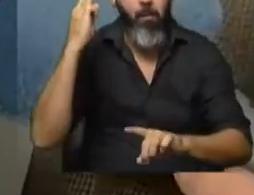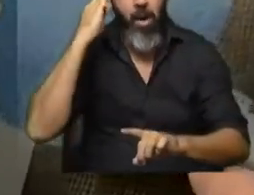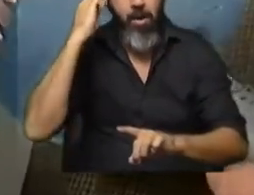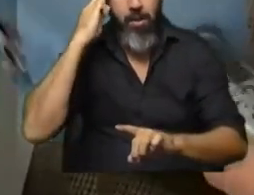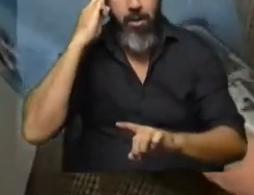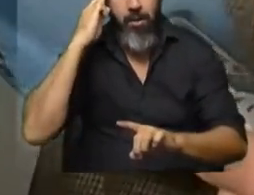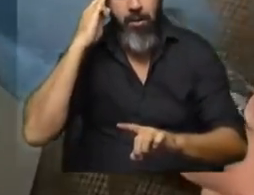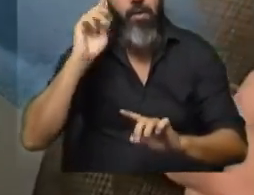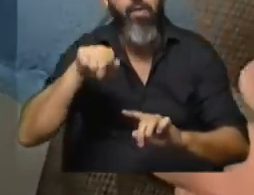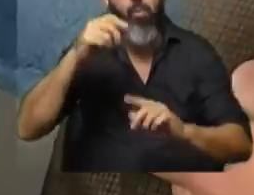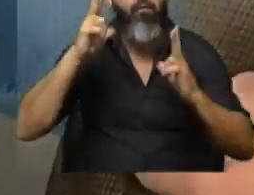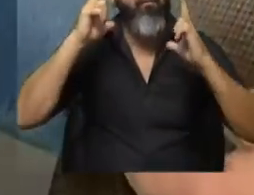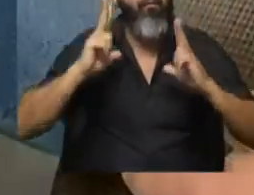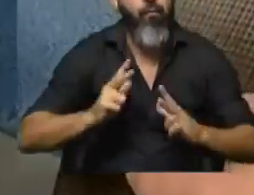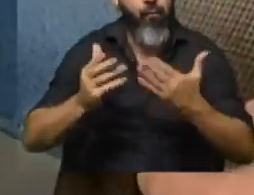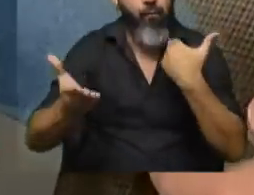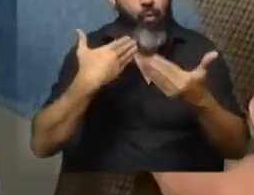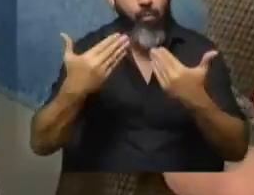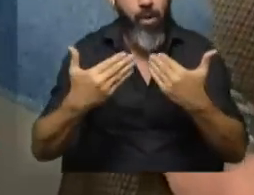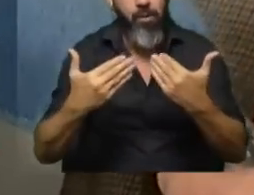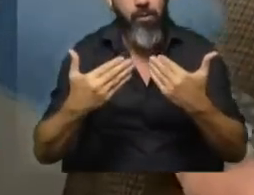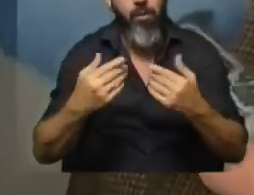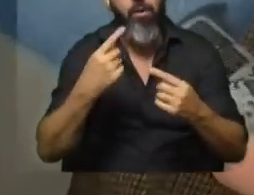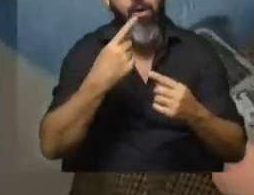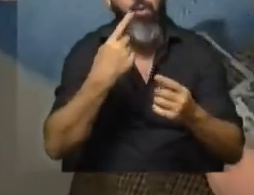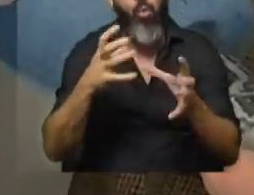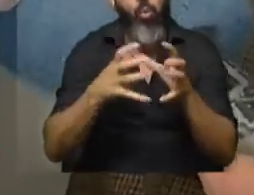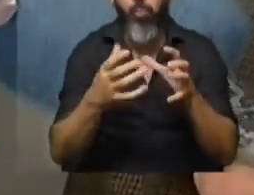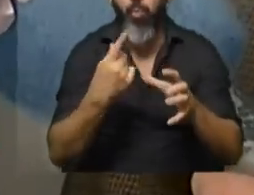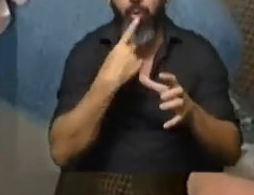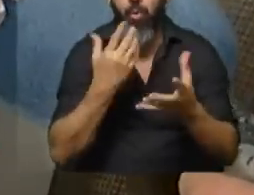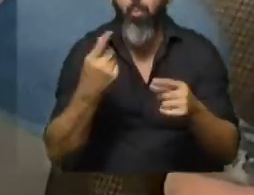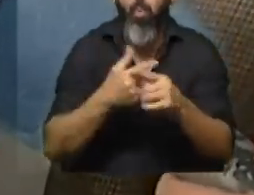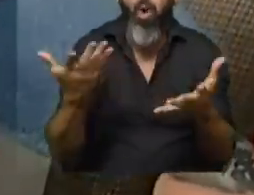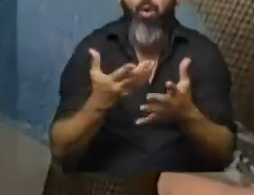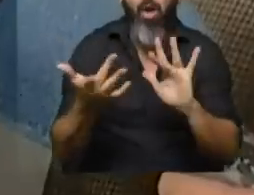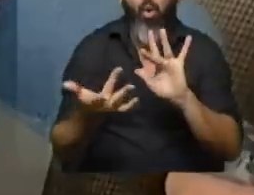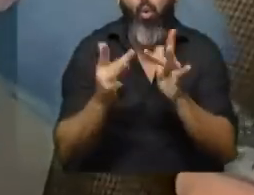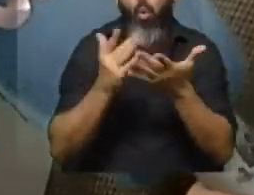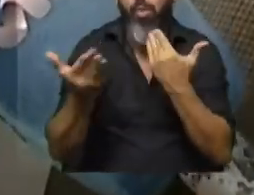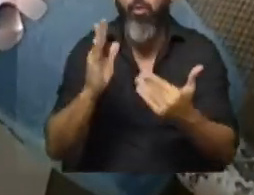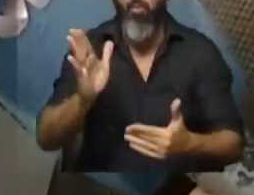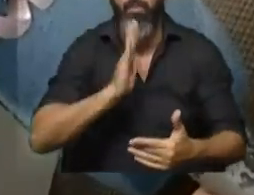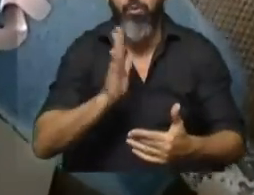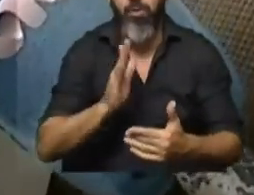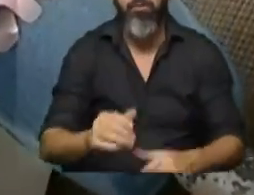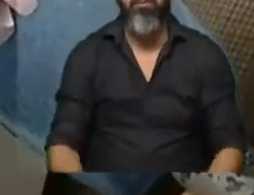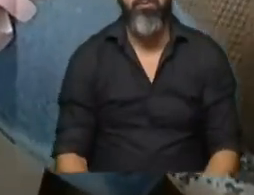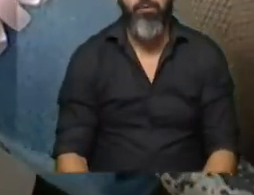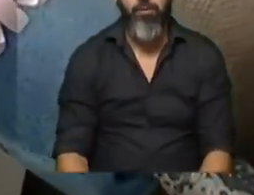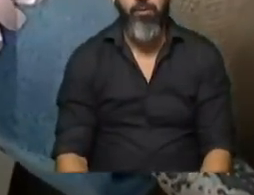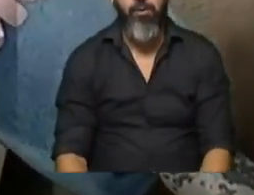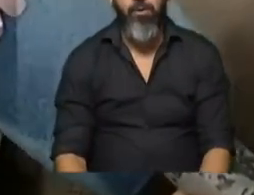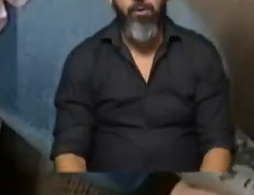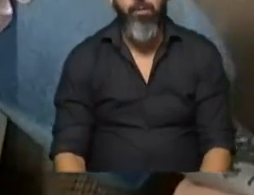maní y lo vamos a hacer formalmente de partido a partido hasta ahora hemos tenido alguna conversación personal de la necesidad de dialogar